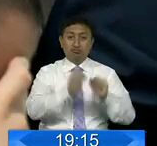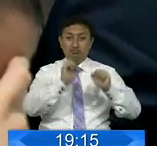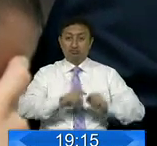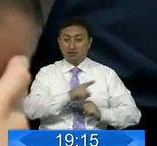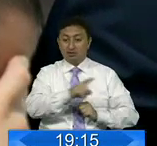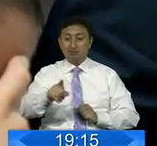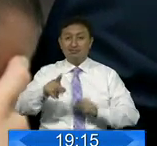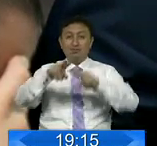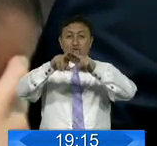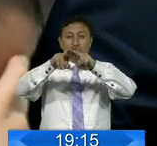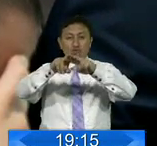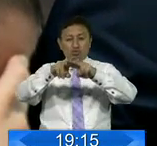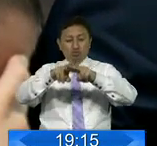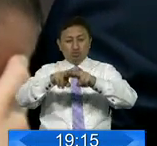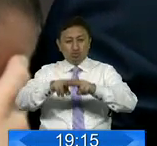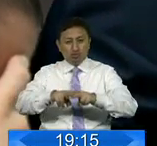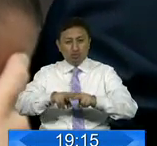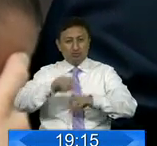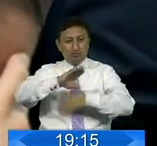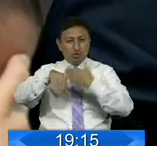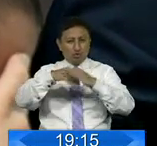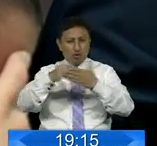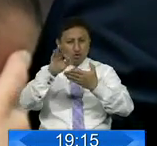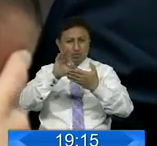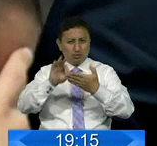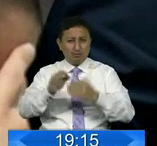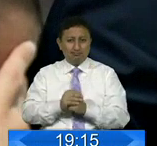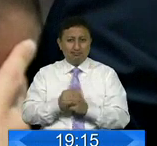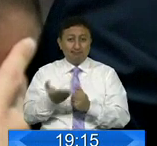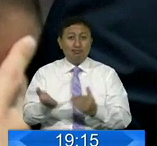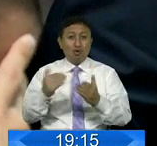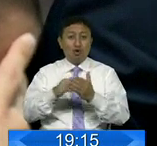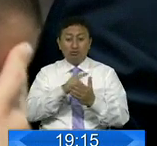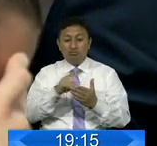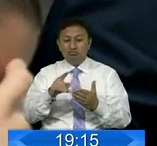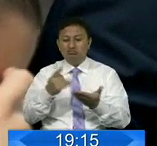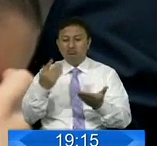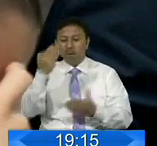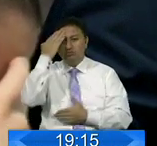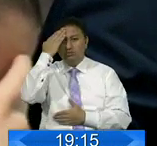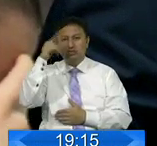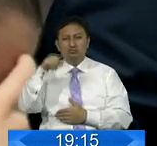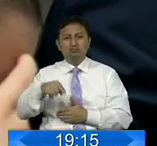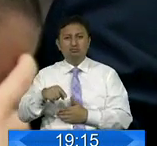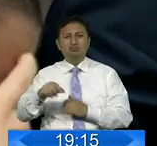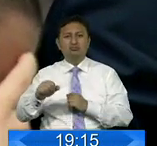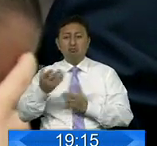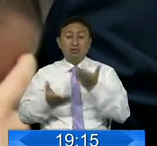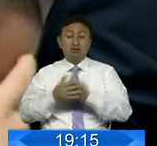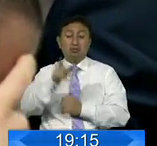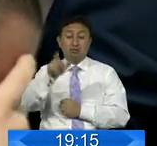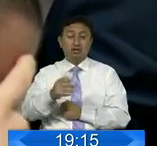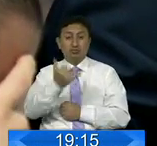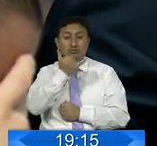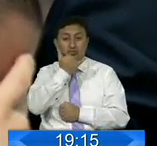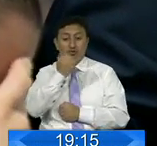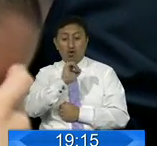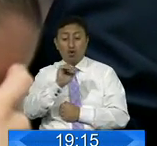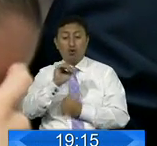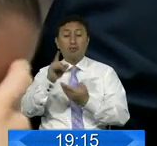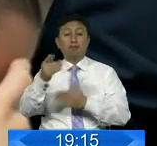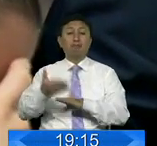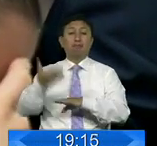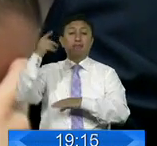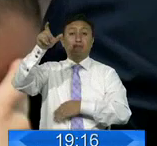auditoría especial a los informes de auditoría ya aprobados, con el fin de que se determinen las acciones u omisiones en las que los auditores pudieran haber